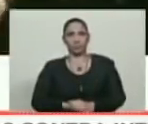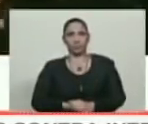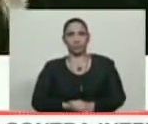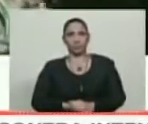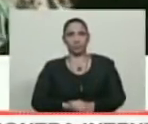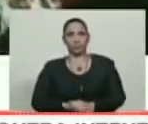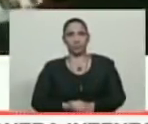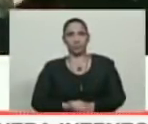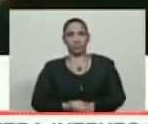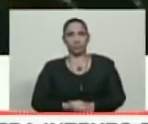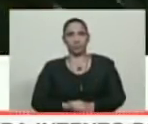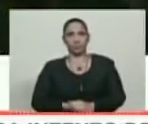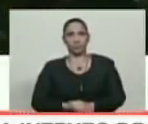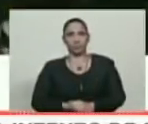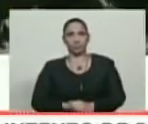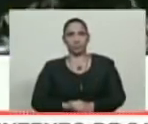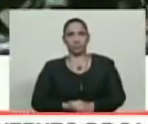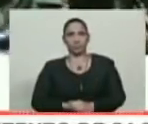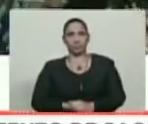Adelante, compadre.